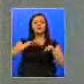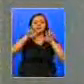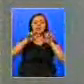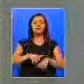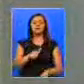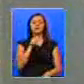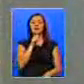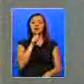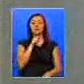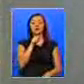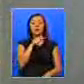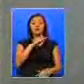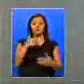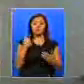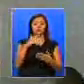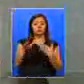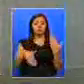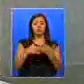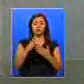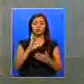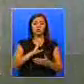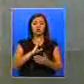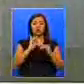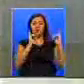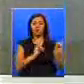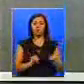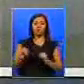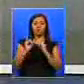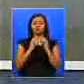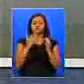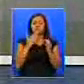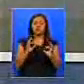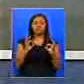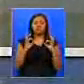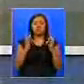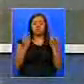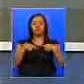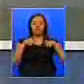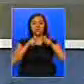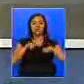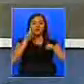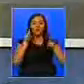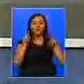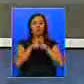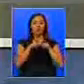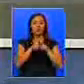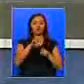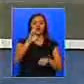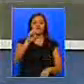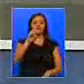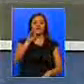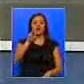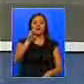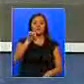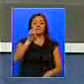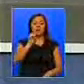Agua. Ellos tienen tecnología para agroindustrias que va a ser muy útil para nosotros, y la firma del acuerdo entre Enfarma,